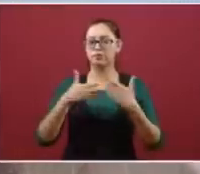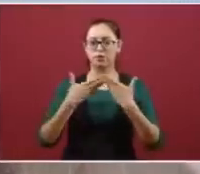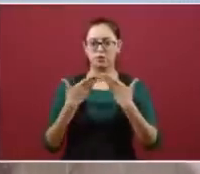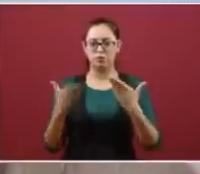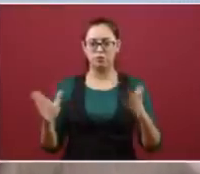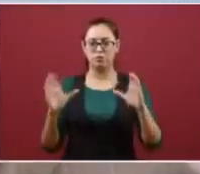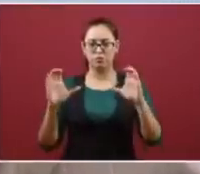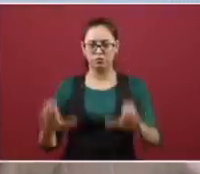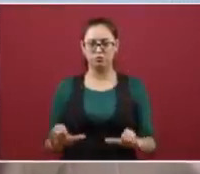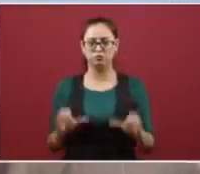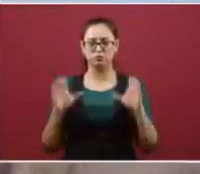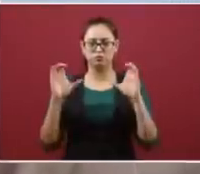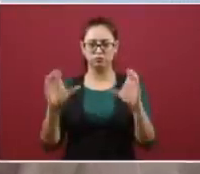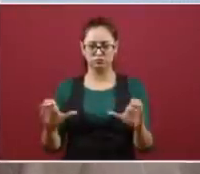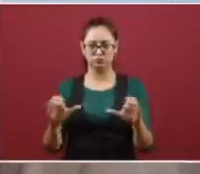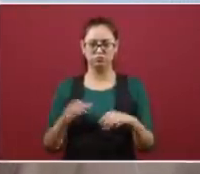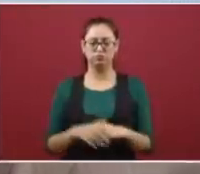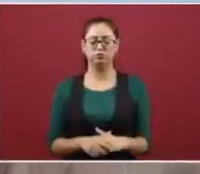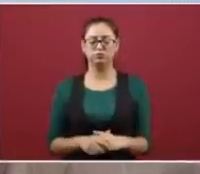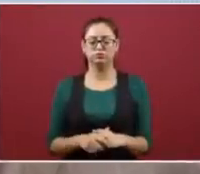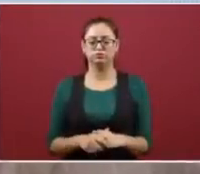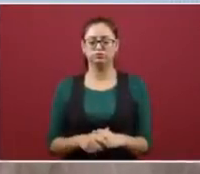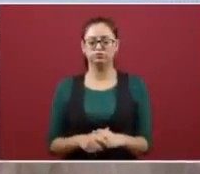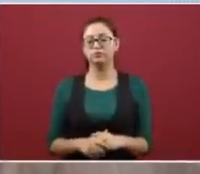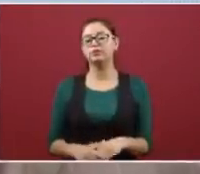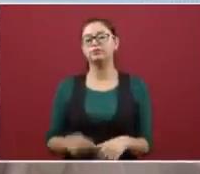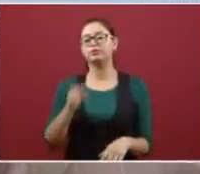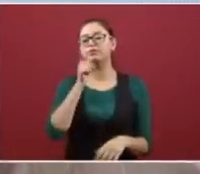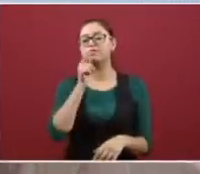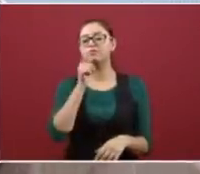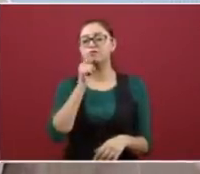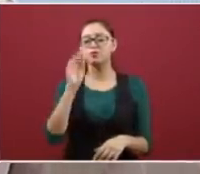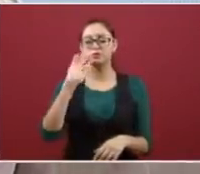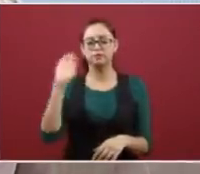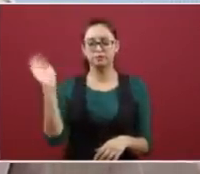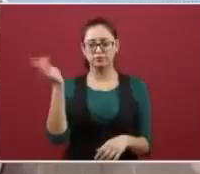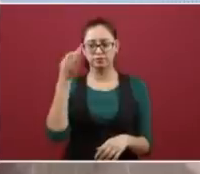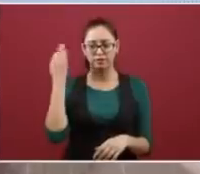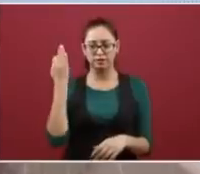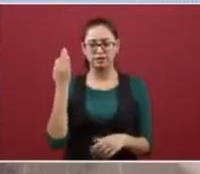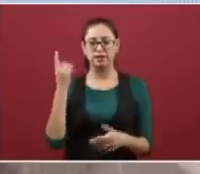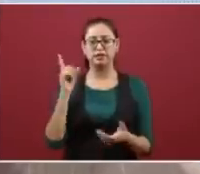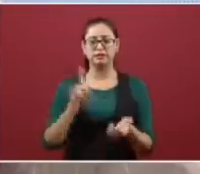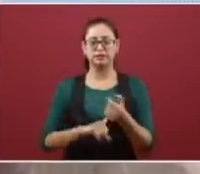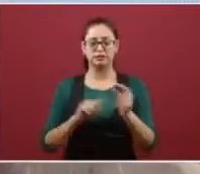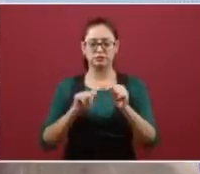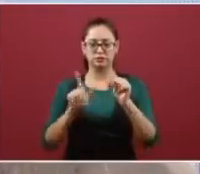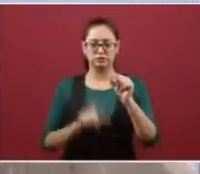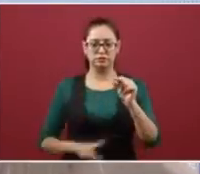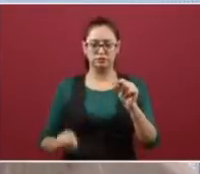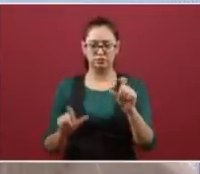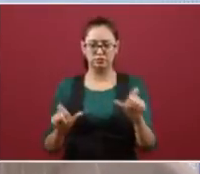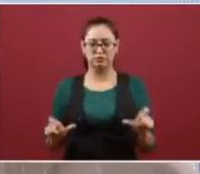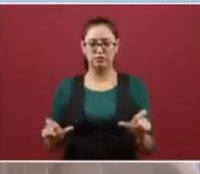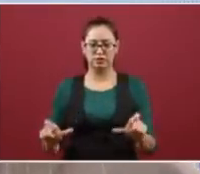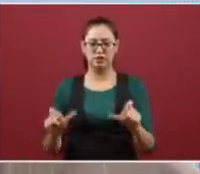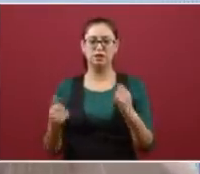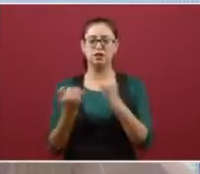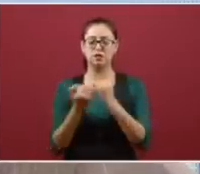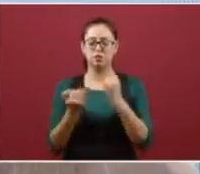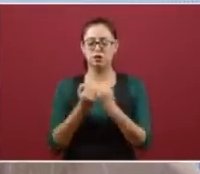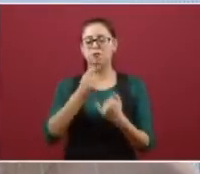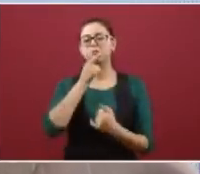en nuestro país absorbe esta policía federal dentro de la guardia nacional así como la policía militar